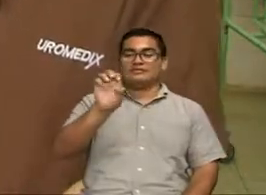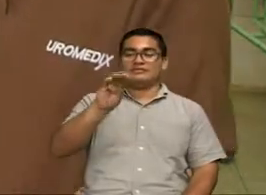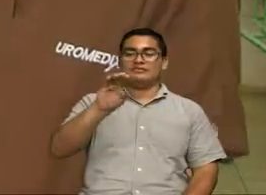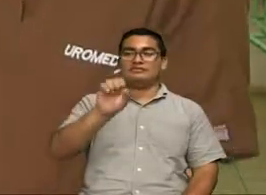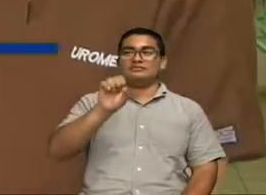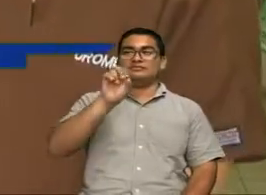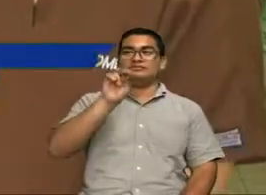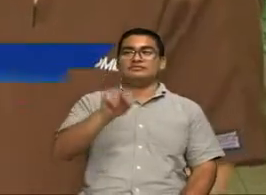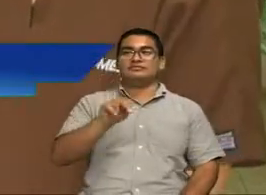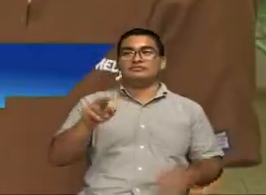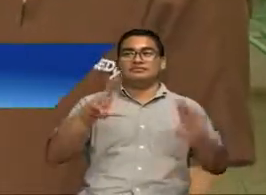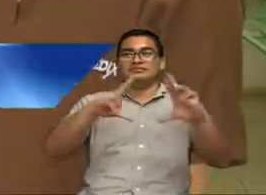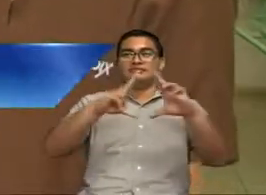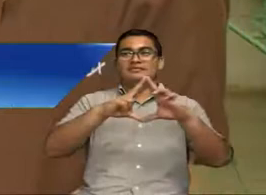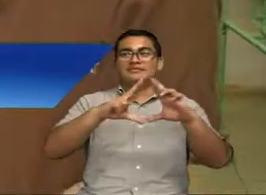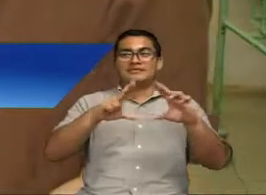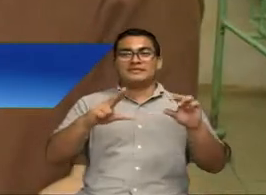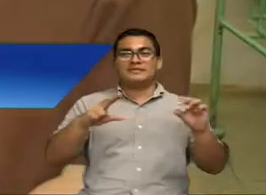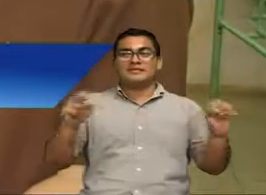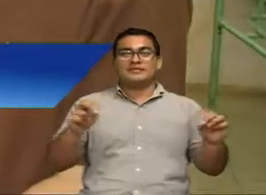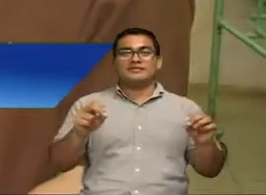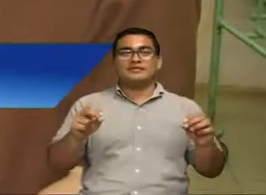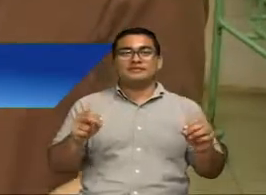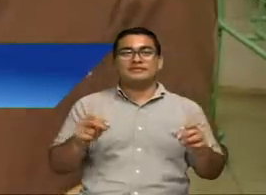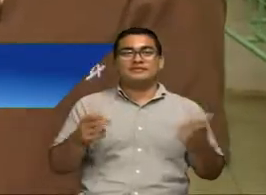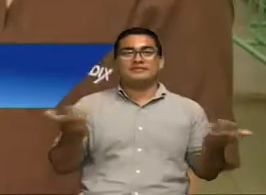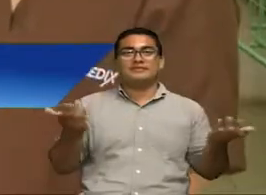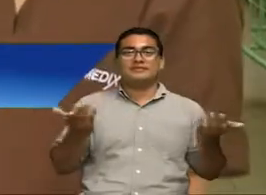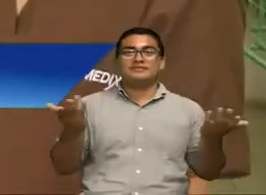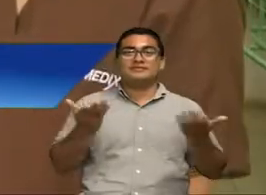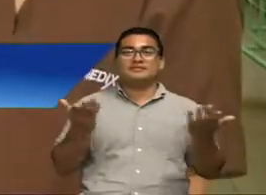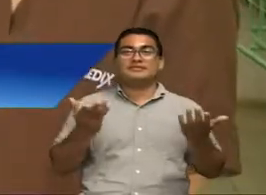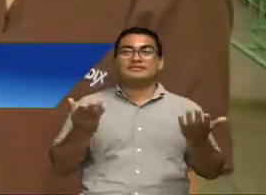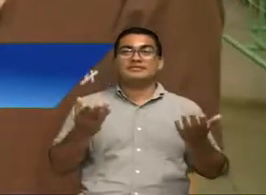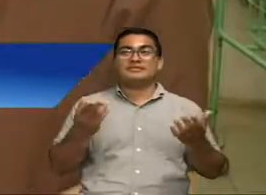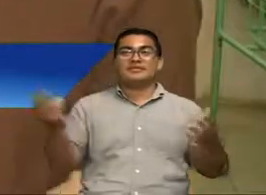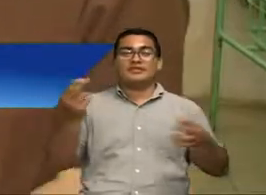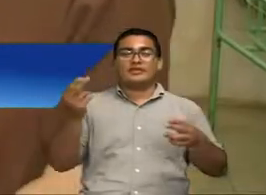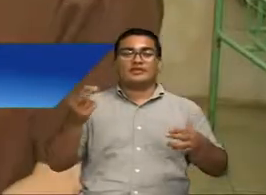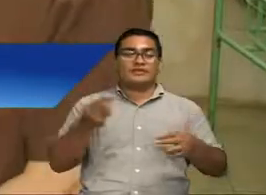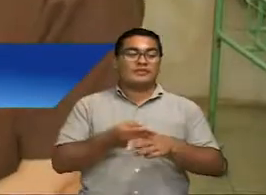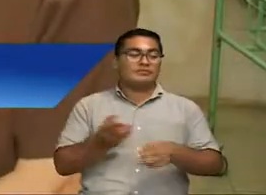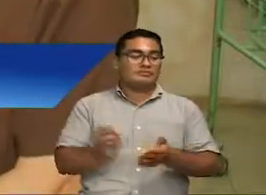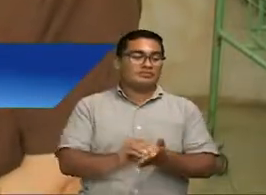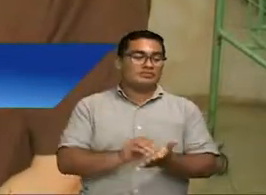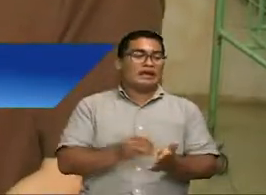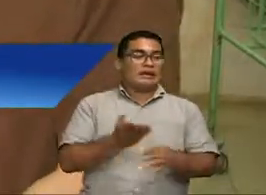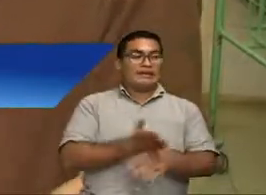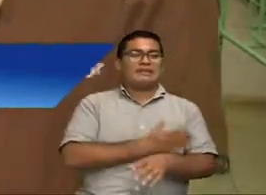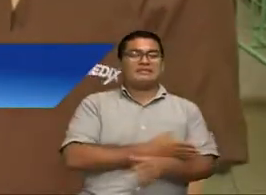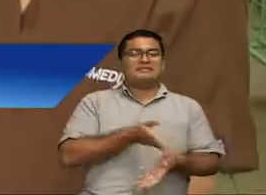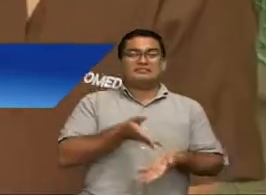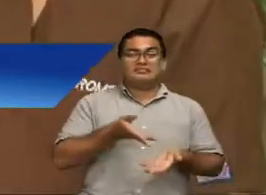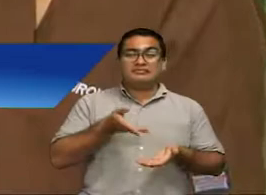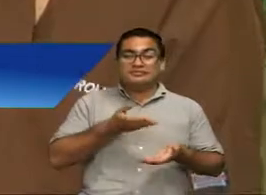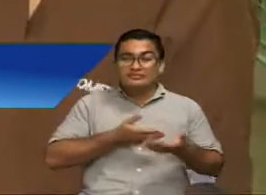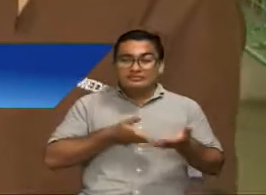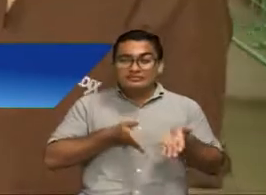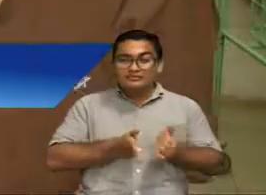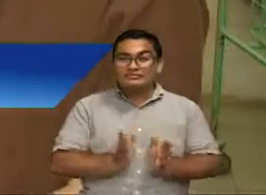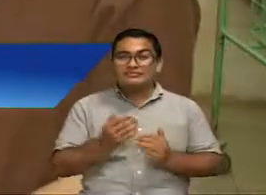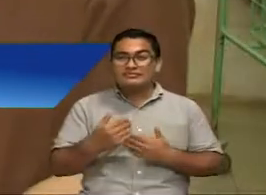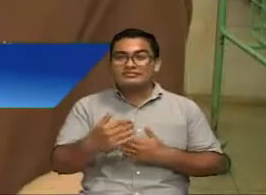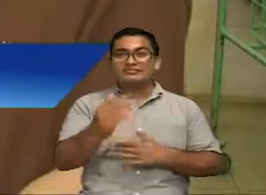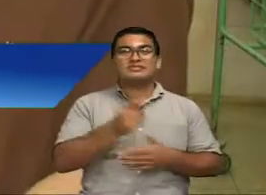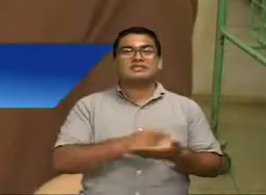Dígame, previo, obviamente tiene que ser registrarse antes de que esté semana antes del parto o